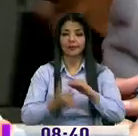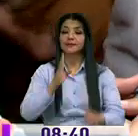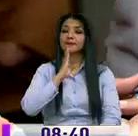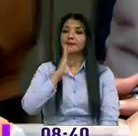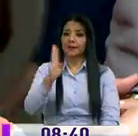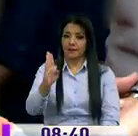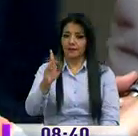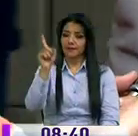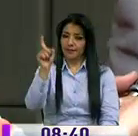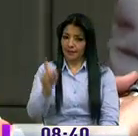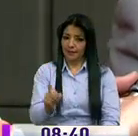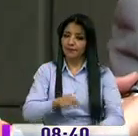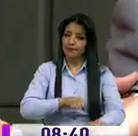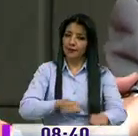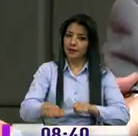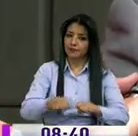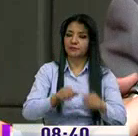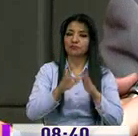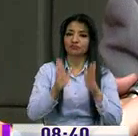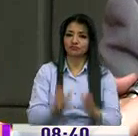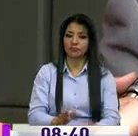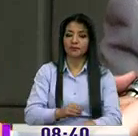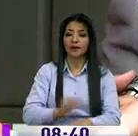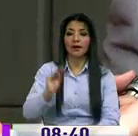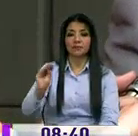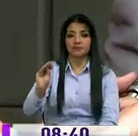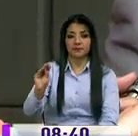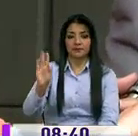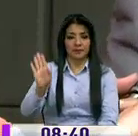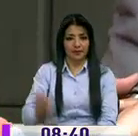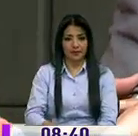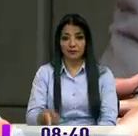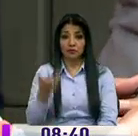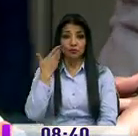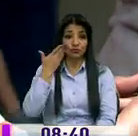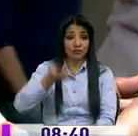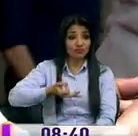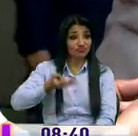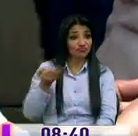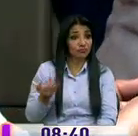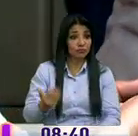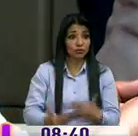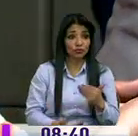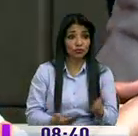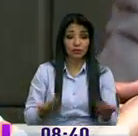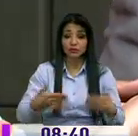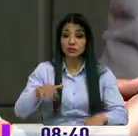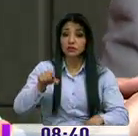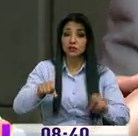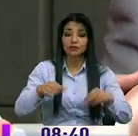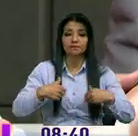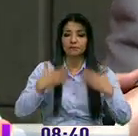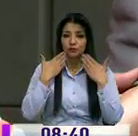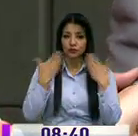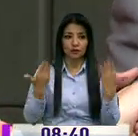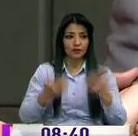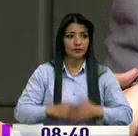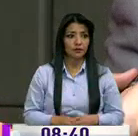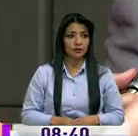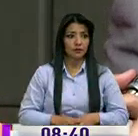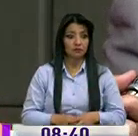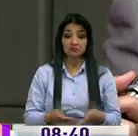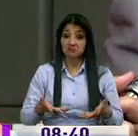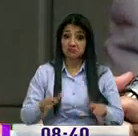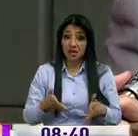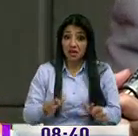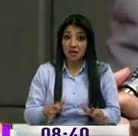tienen que hacerse trámites consulares sobre los cuales no sabemos si es que efectivamente se terminaron de hacer y si es que no se lo habría hecho,